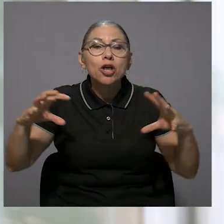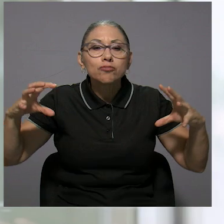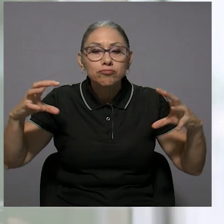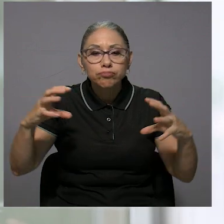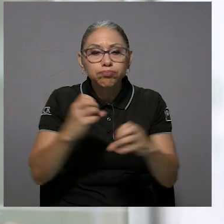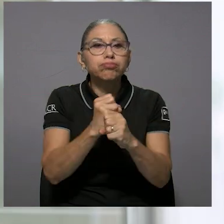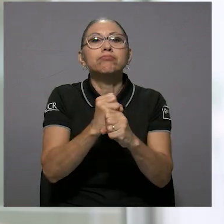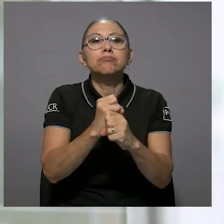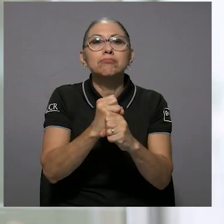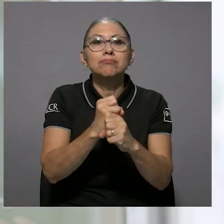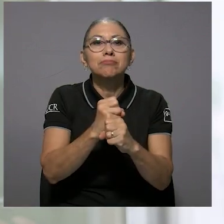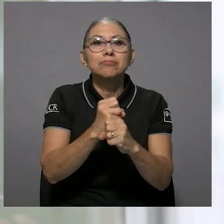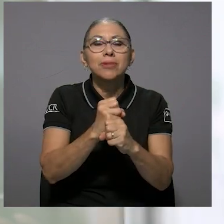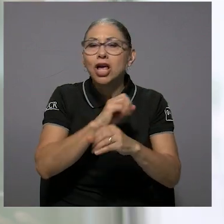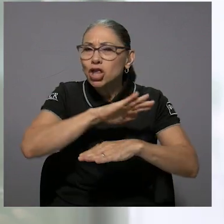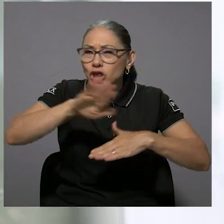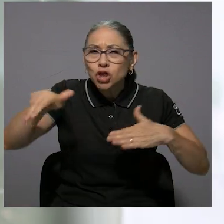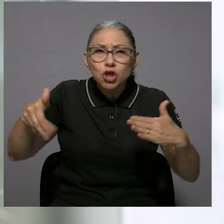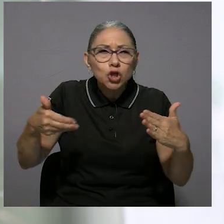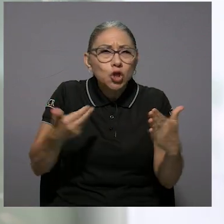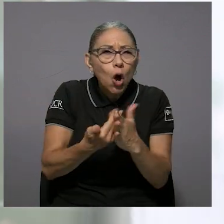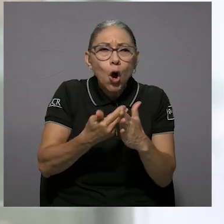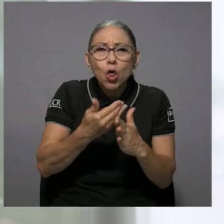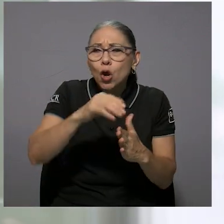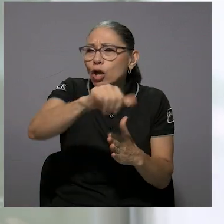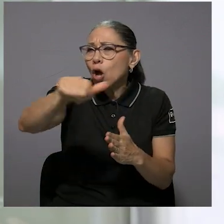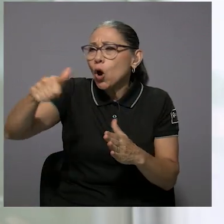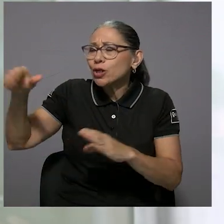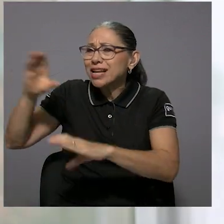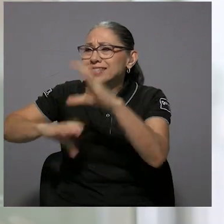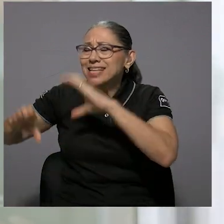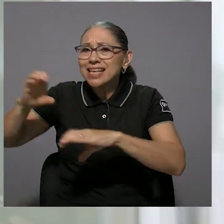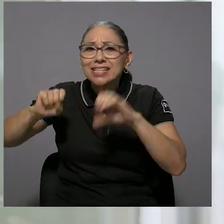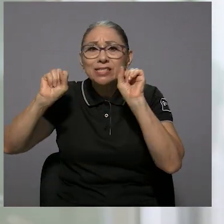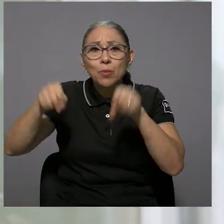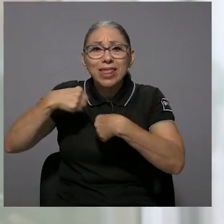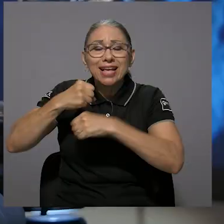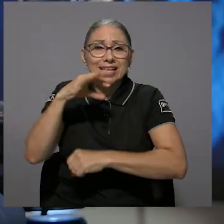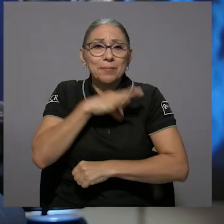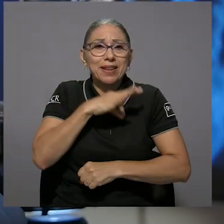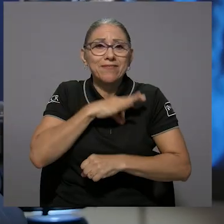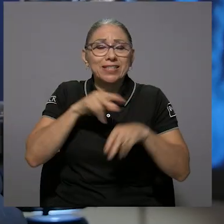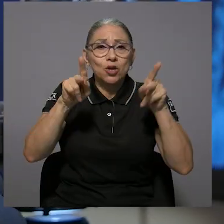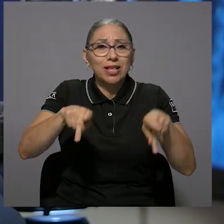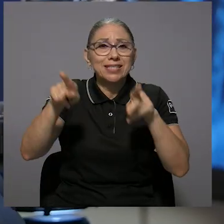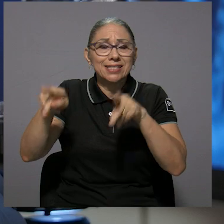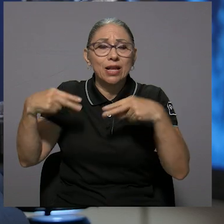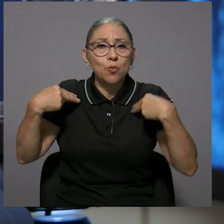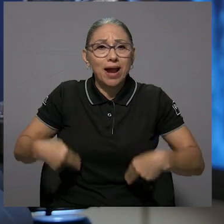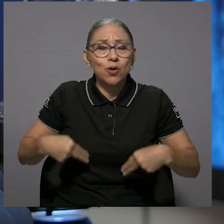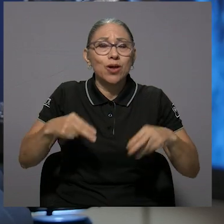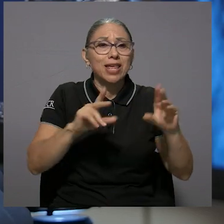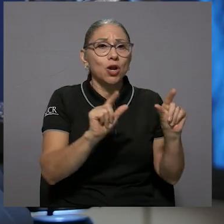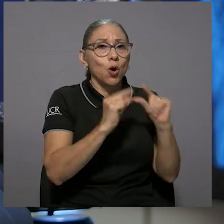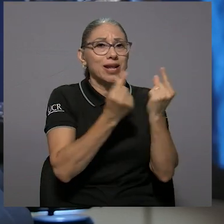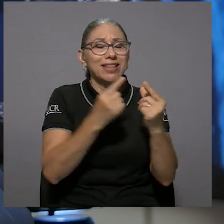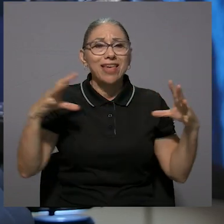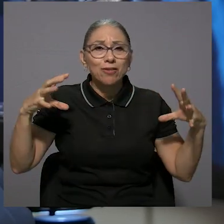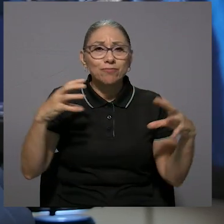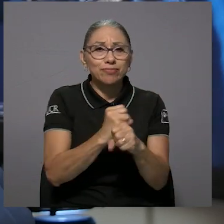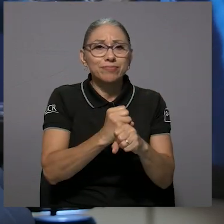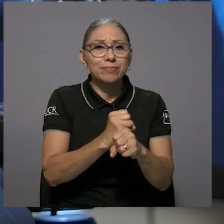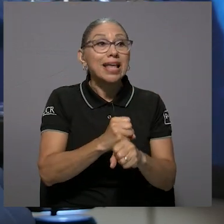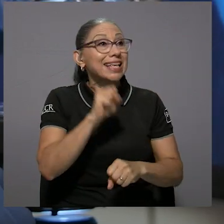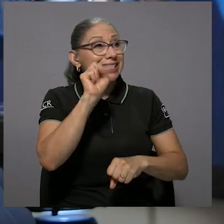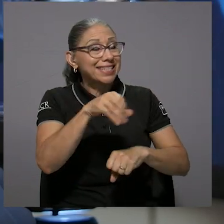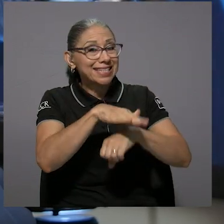amalgamar todo el aporte que el resto de ciencias puede hacer en beneficio del ser humano y de la colectividad. Se llama la atención porque habla